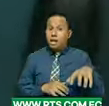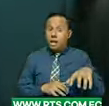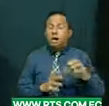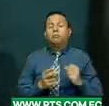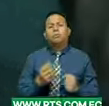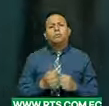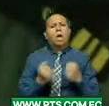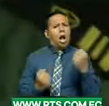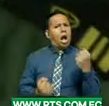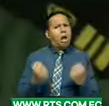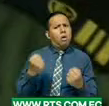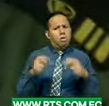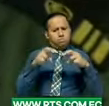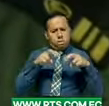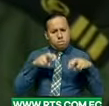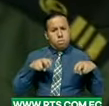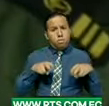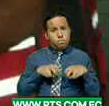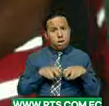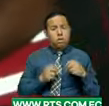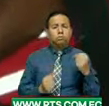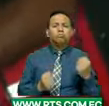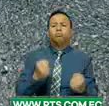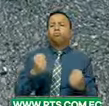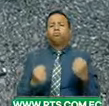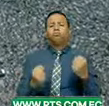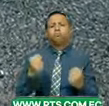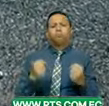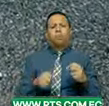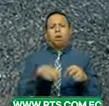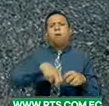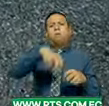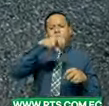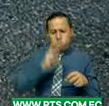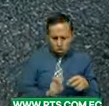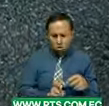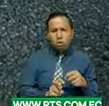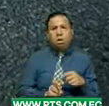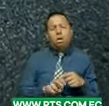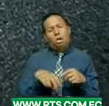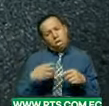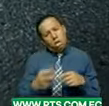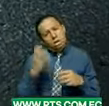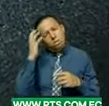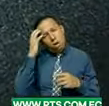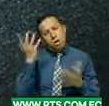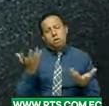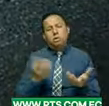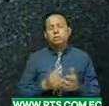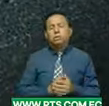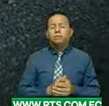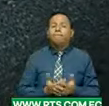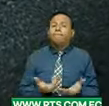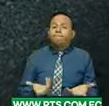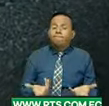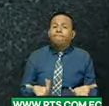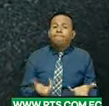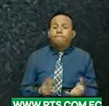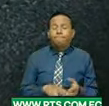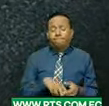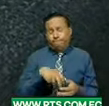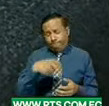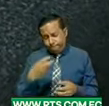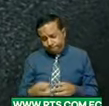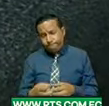movimiento. Lamentablemente se cayó de la camioneta en un descuido, abrió la puerta y sufrió una